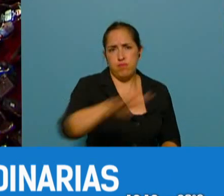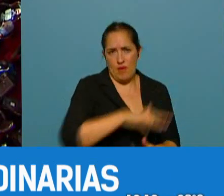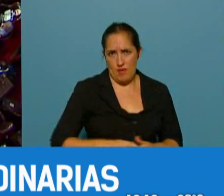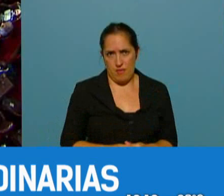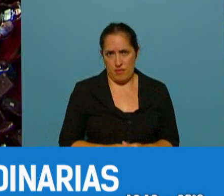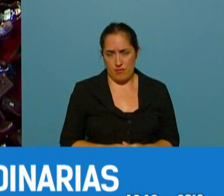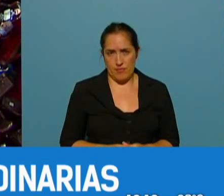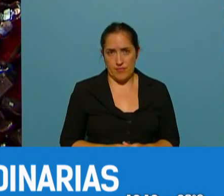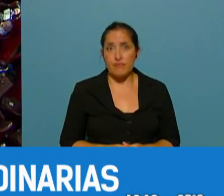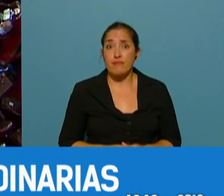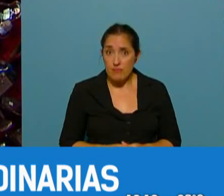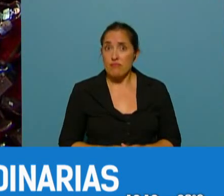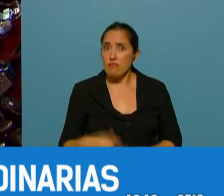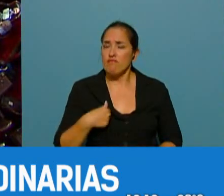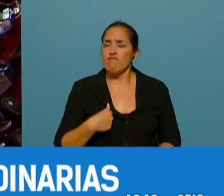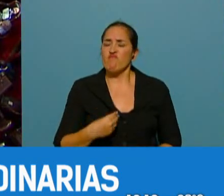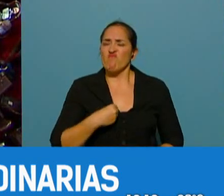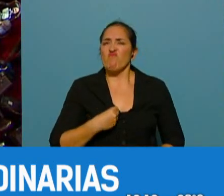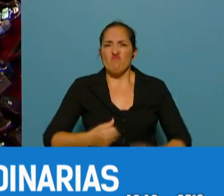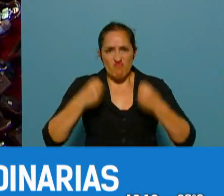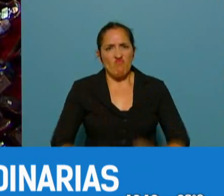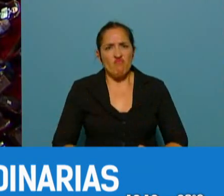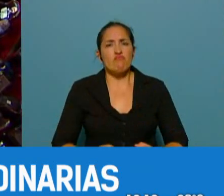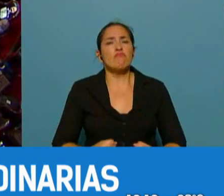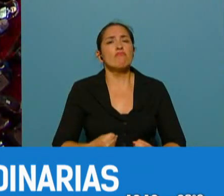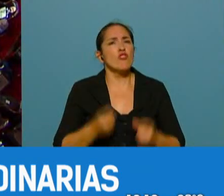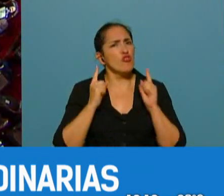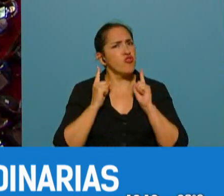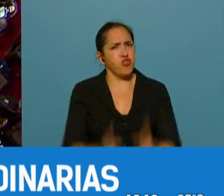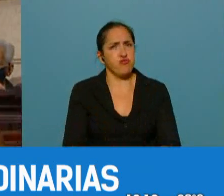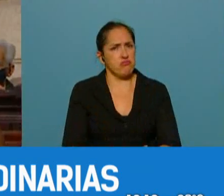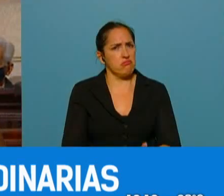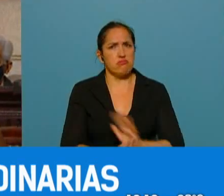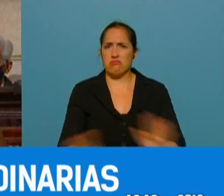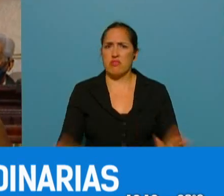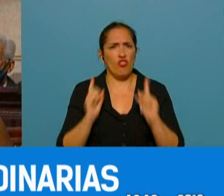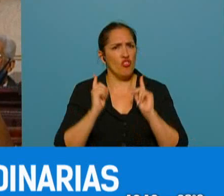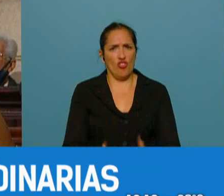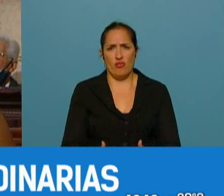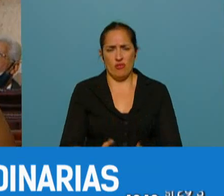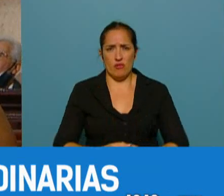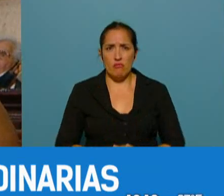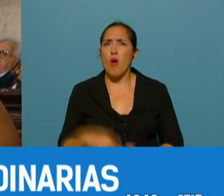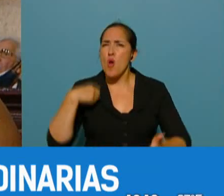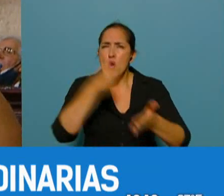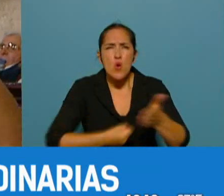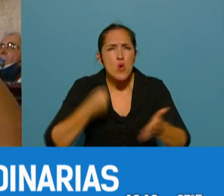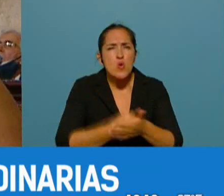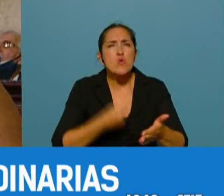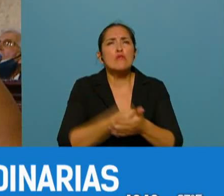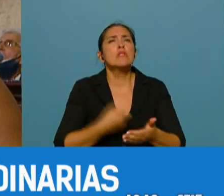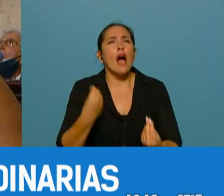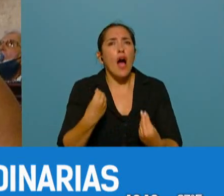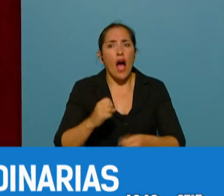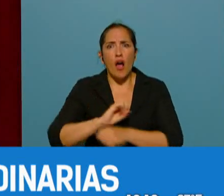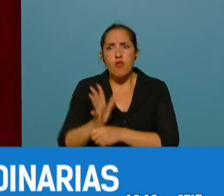Nuestra voluntad inquebrantable la tuvimos entonces y la mantenemos ahora. La lucha contra las consecuencias